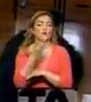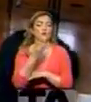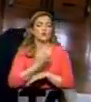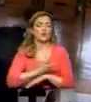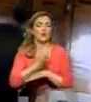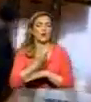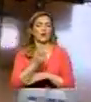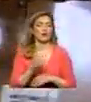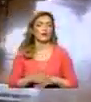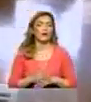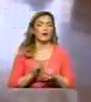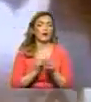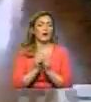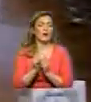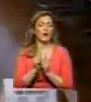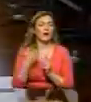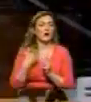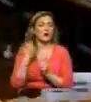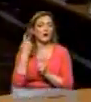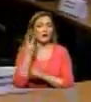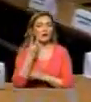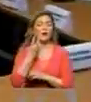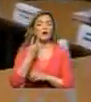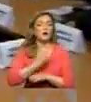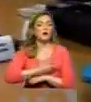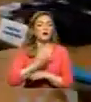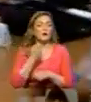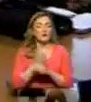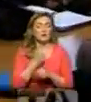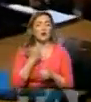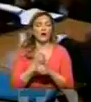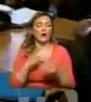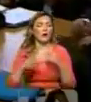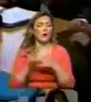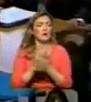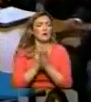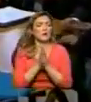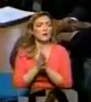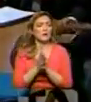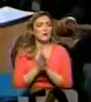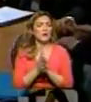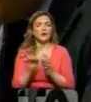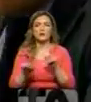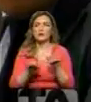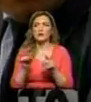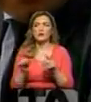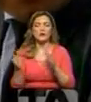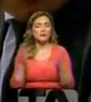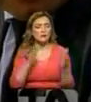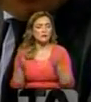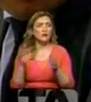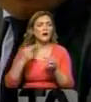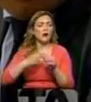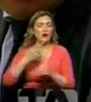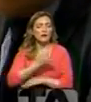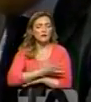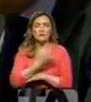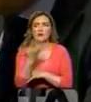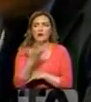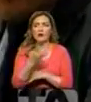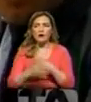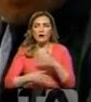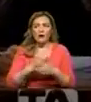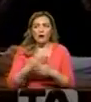Luego de dos días laborables en pausa y en medio de reservas temporales, se desarrolló el cuarto día de audiencia de juicio del caso